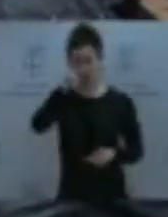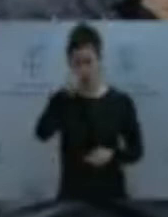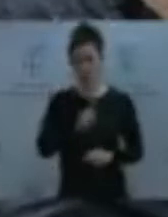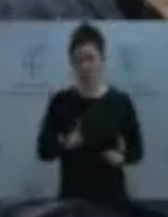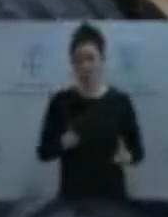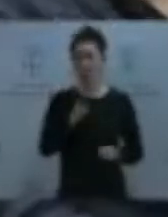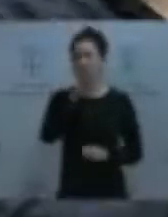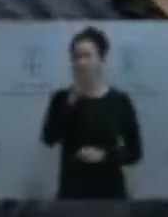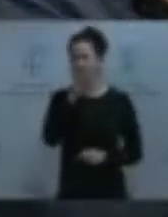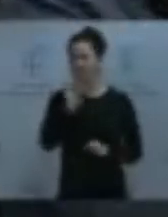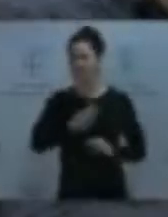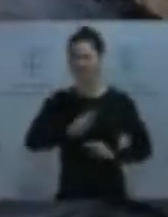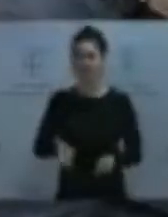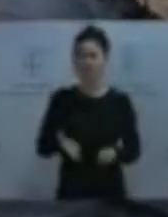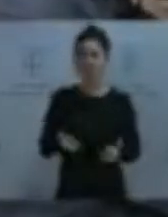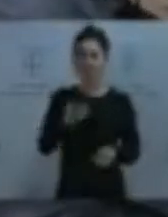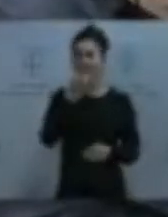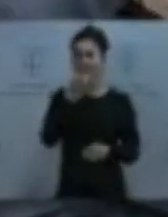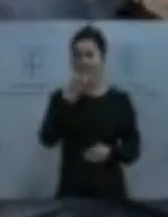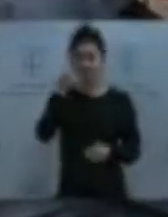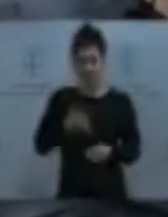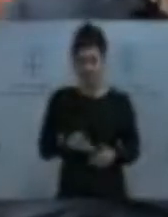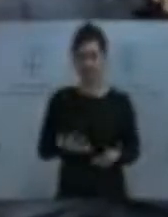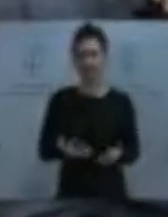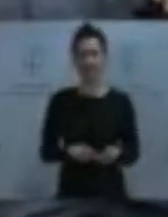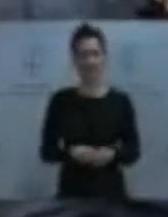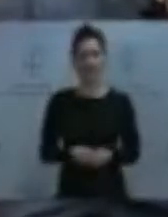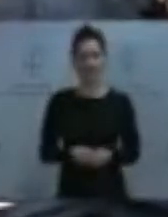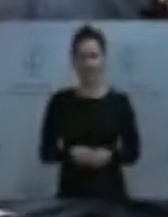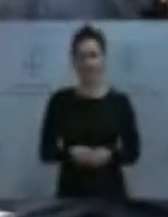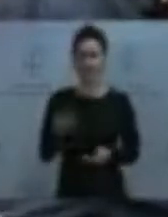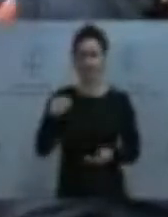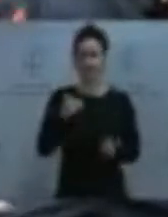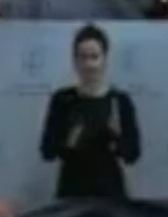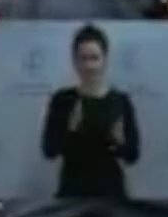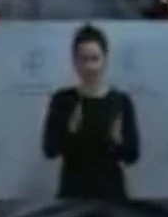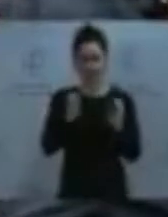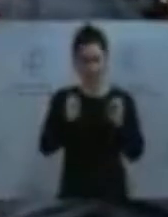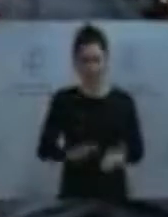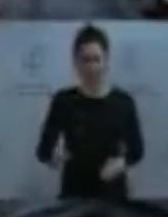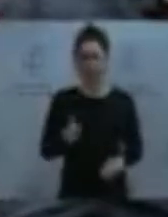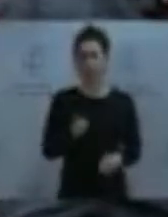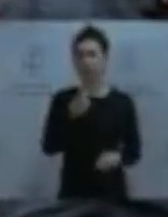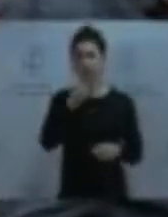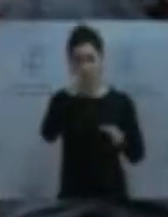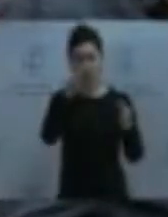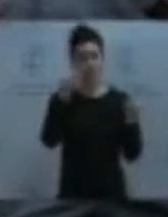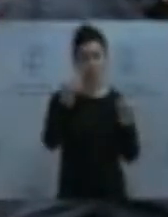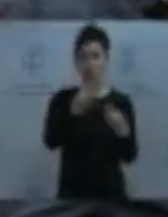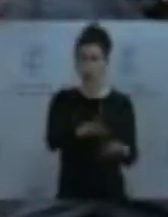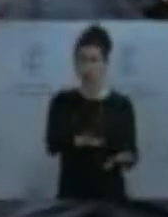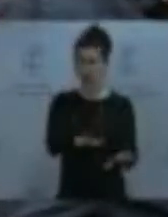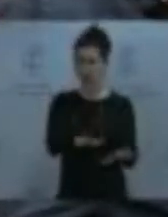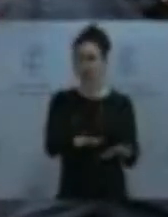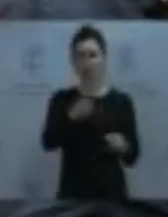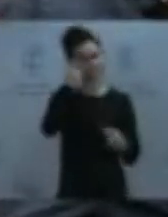realmente en ese momento, una vez ya dimitido, pues bien, les dejaba el marrón a ustedes, que fue el marrón que le cayó a él también.